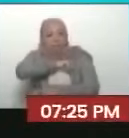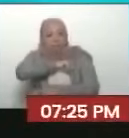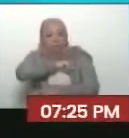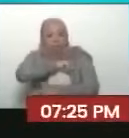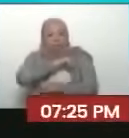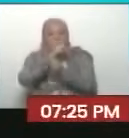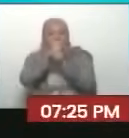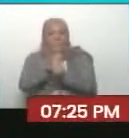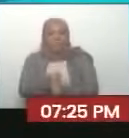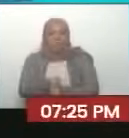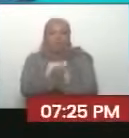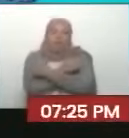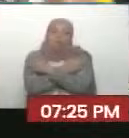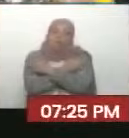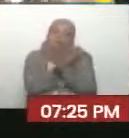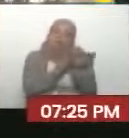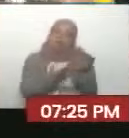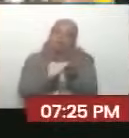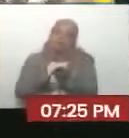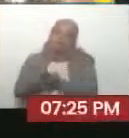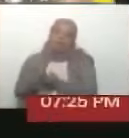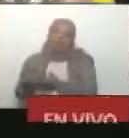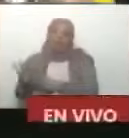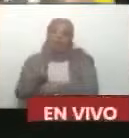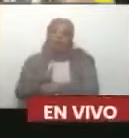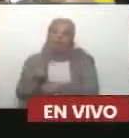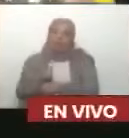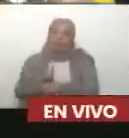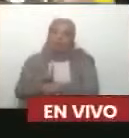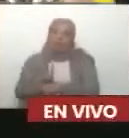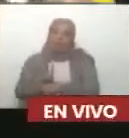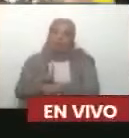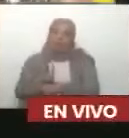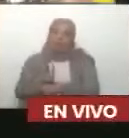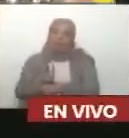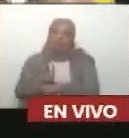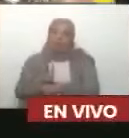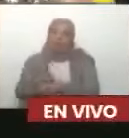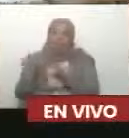Aquí los esperamos, con los brazos abiertos. Venezuela es de ustedes.